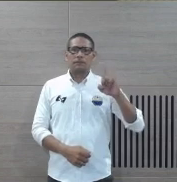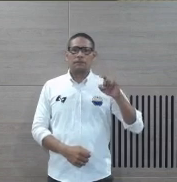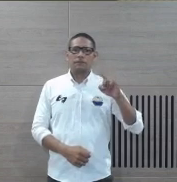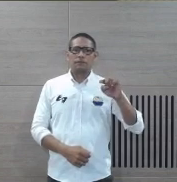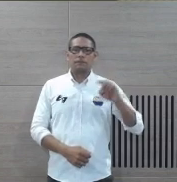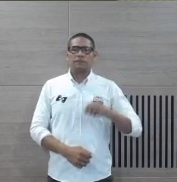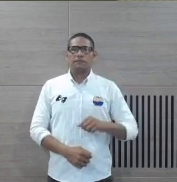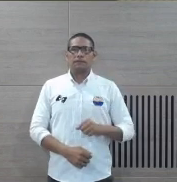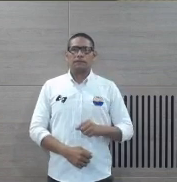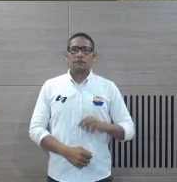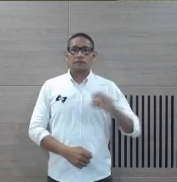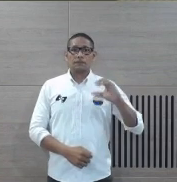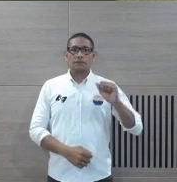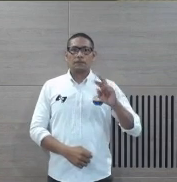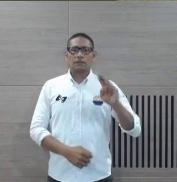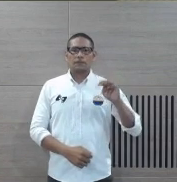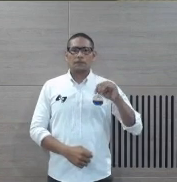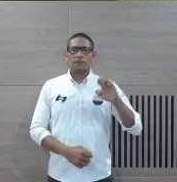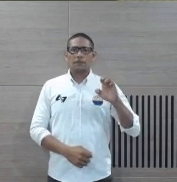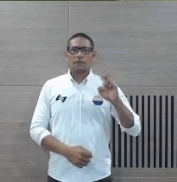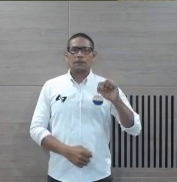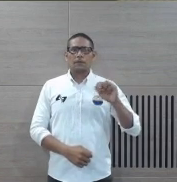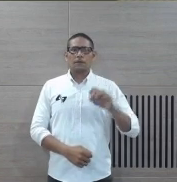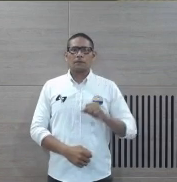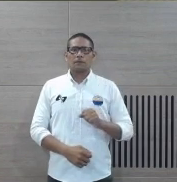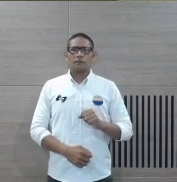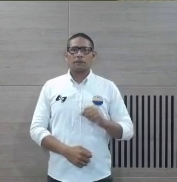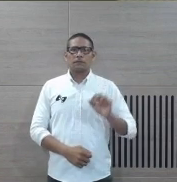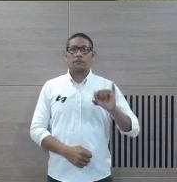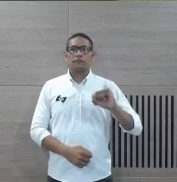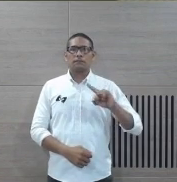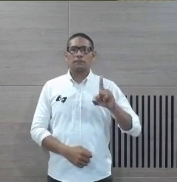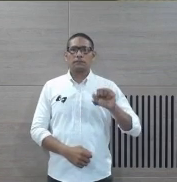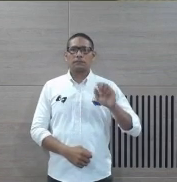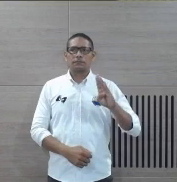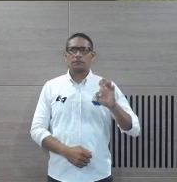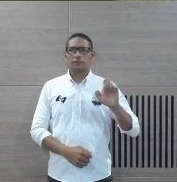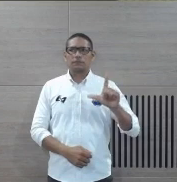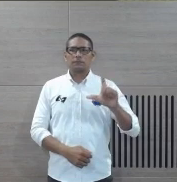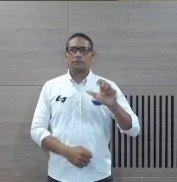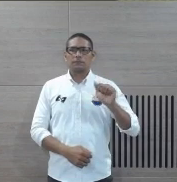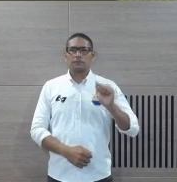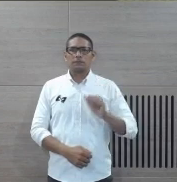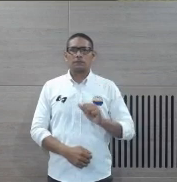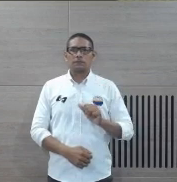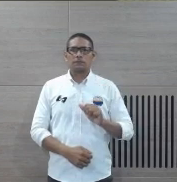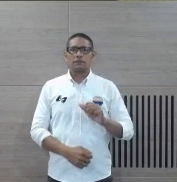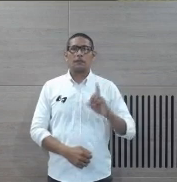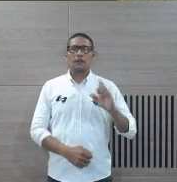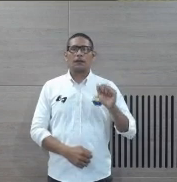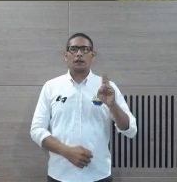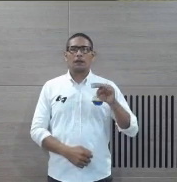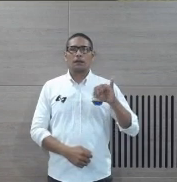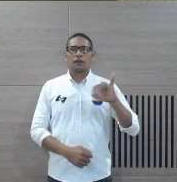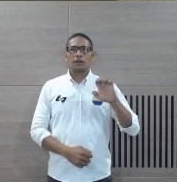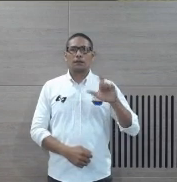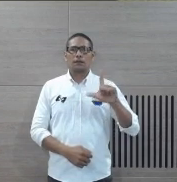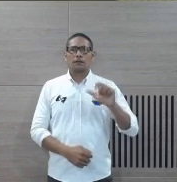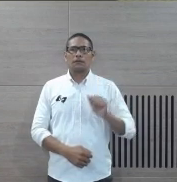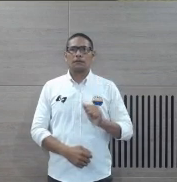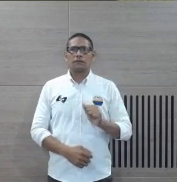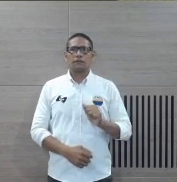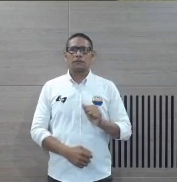Díaz. Isabela Michelle Rodríguez Ordóñez. Daniela Carolina Sánchez López. Andrés Fernando Santos